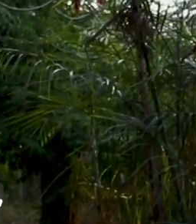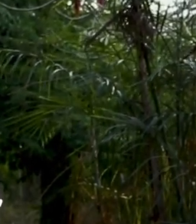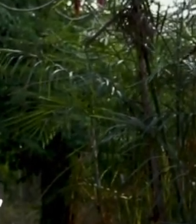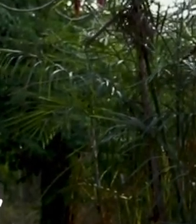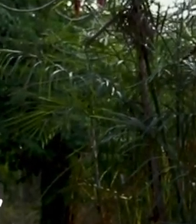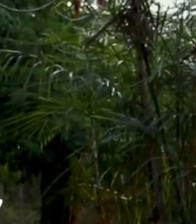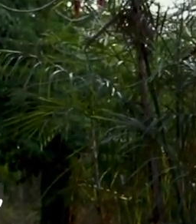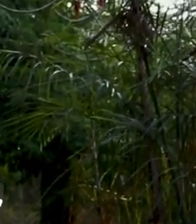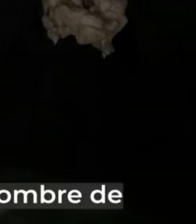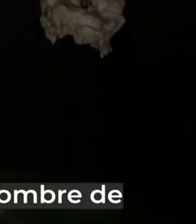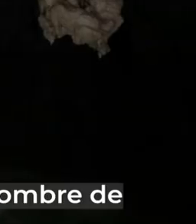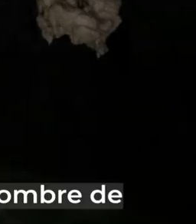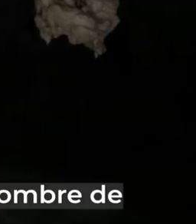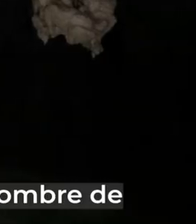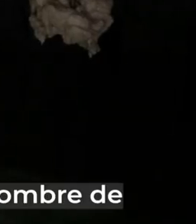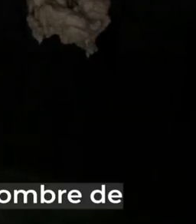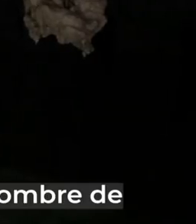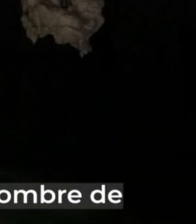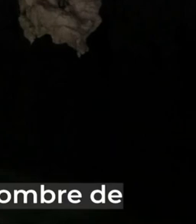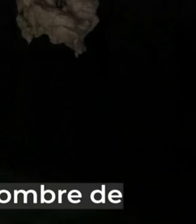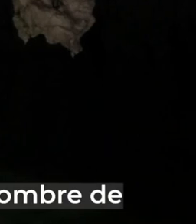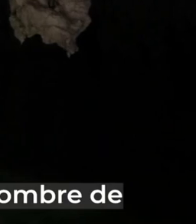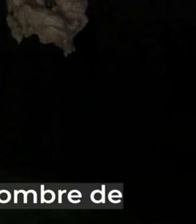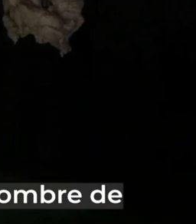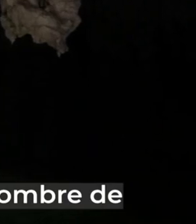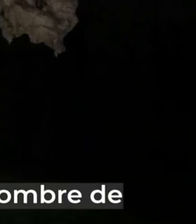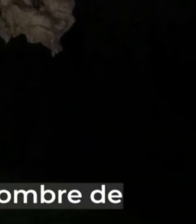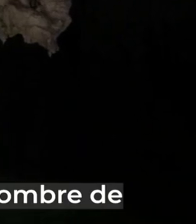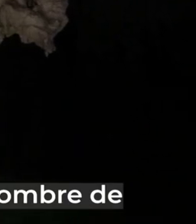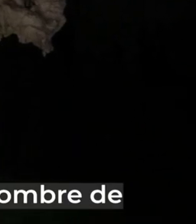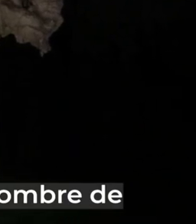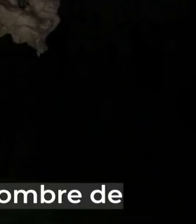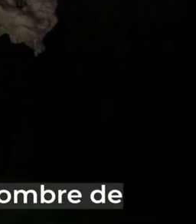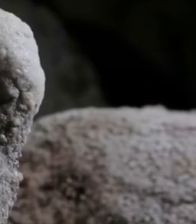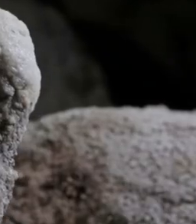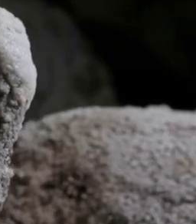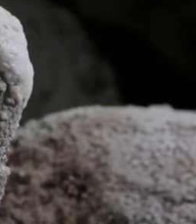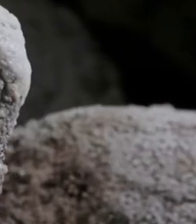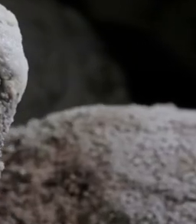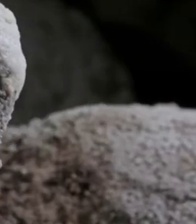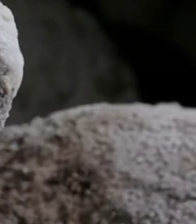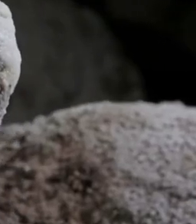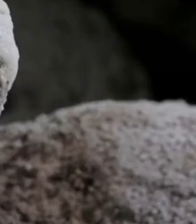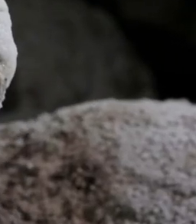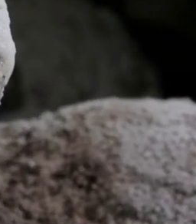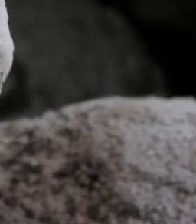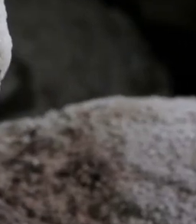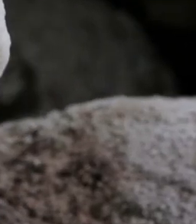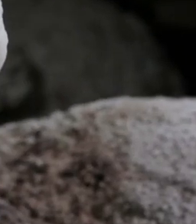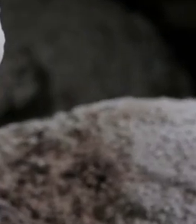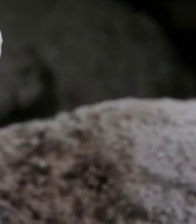ahora podemos apreciar, cerca de un cuerpo de agua conocido con el nombre de Cueva de Chac.